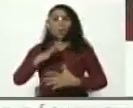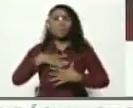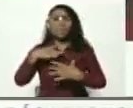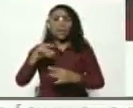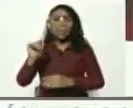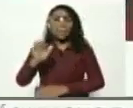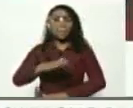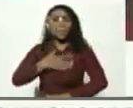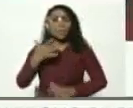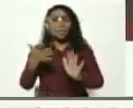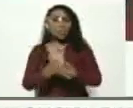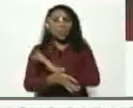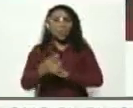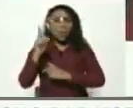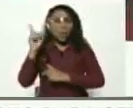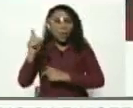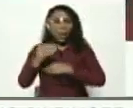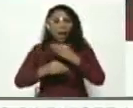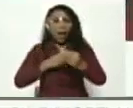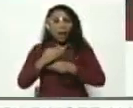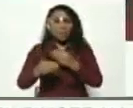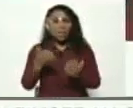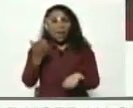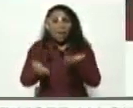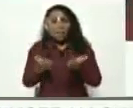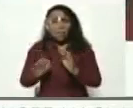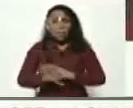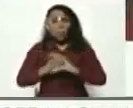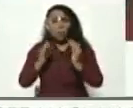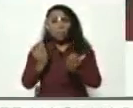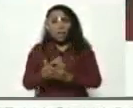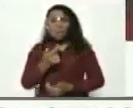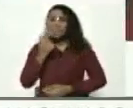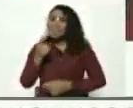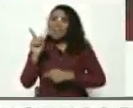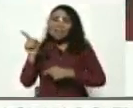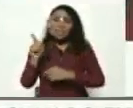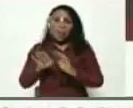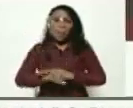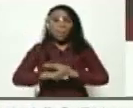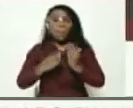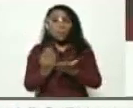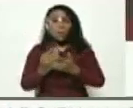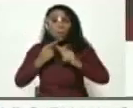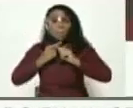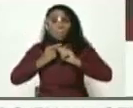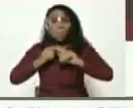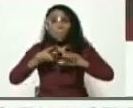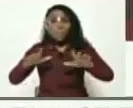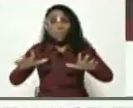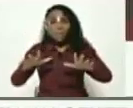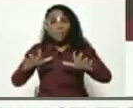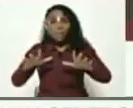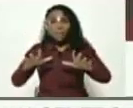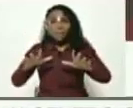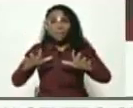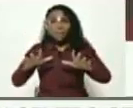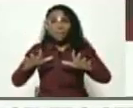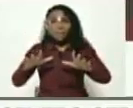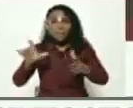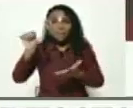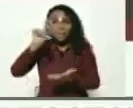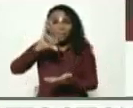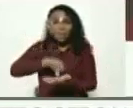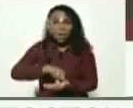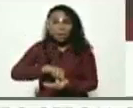la posibilidad de crear el equilibrio del mundo, es decir, el mundo multipolar y